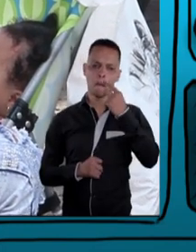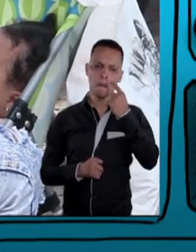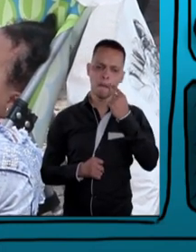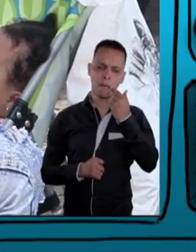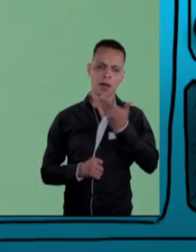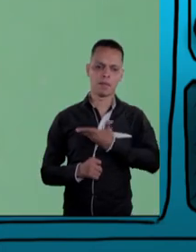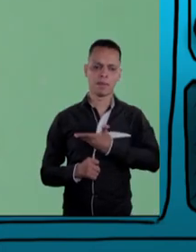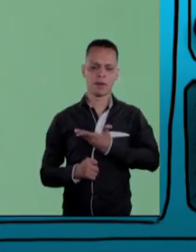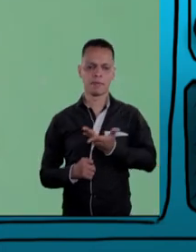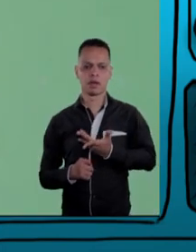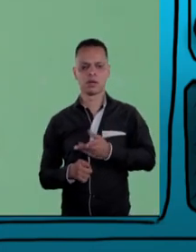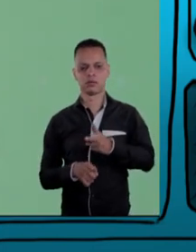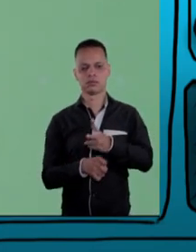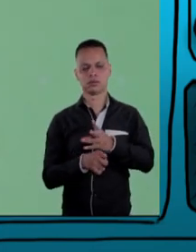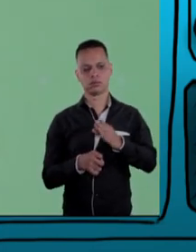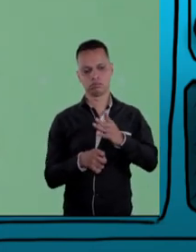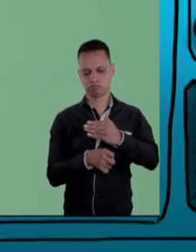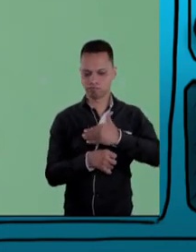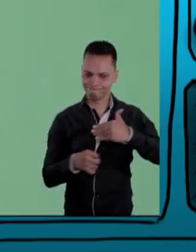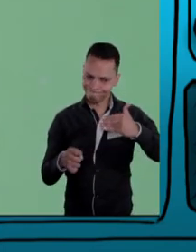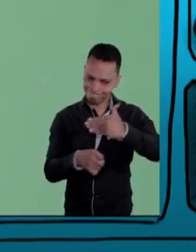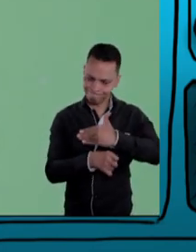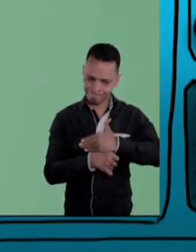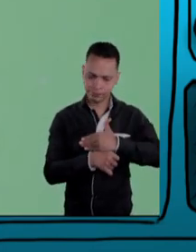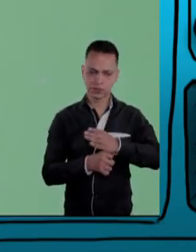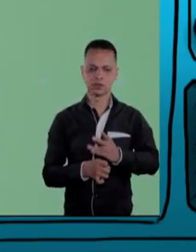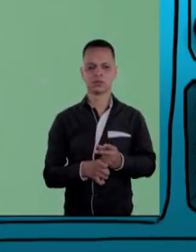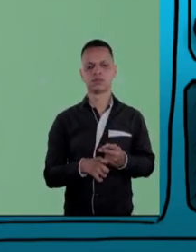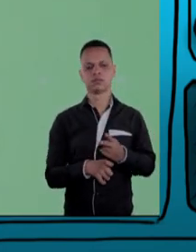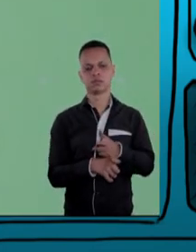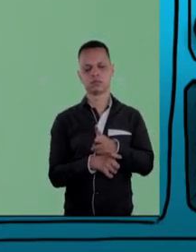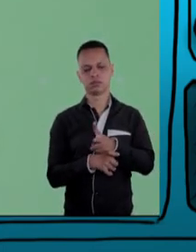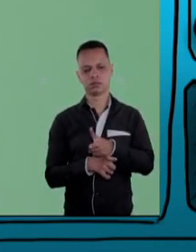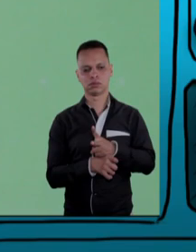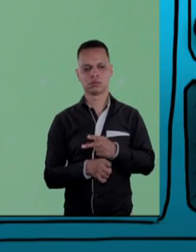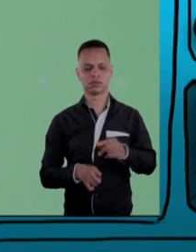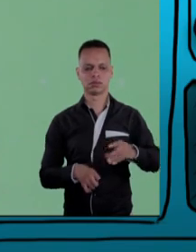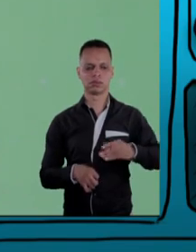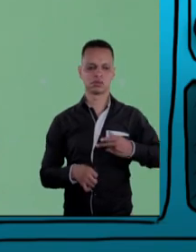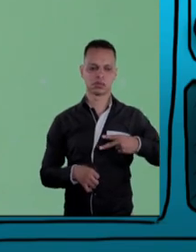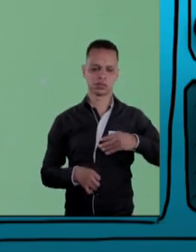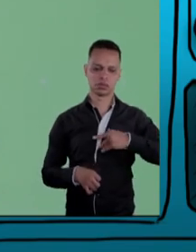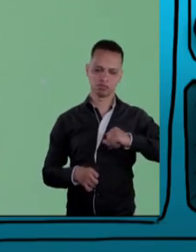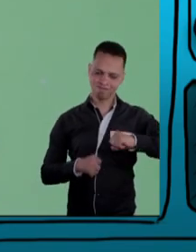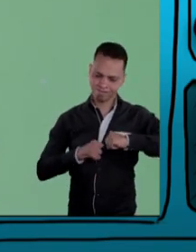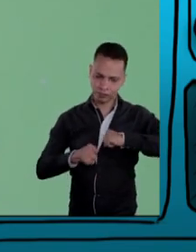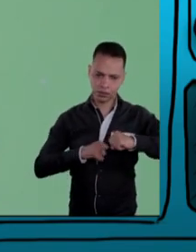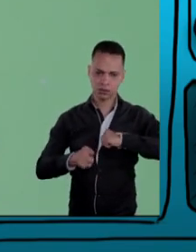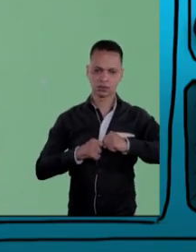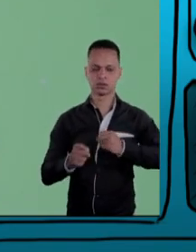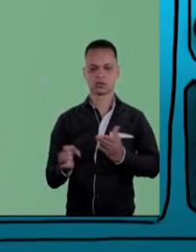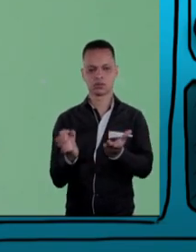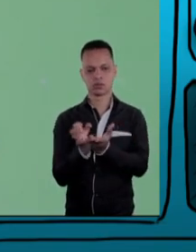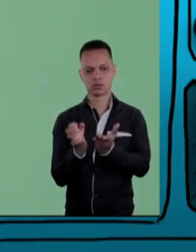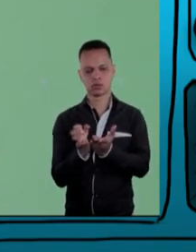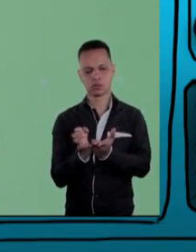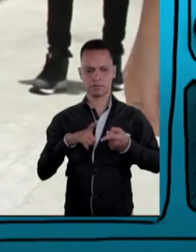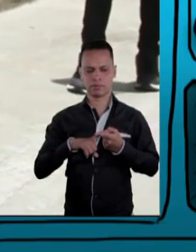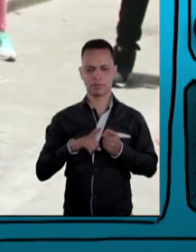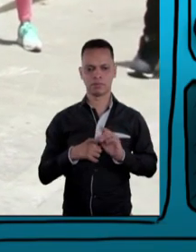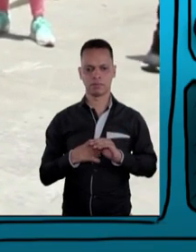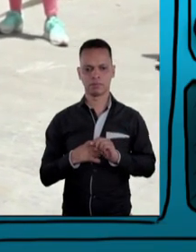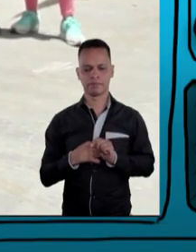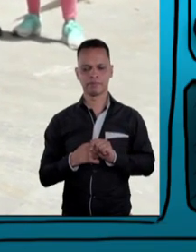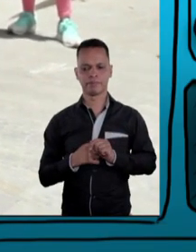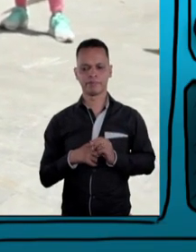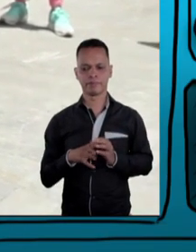Como padres debemos garantizarle los derechos a los niños y niñas, dándoles un buen ejemplo, luchando por el bienestar y la educación de ellos.